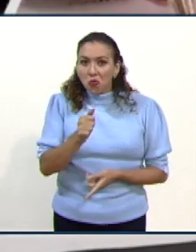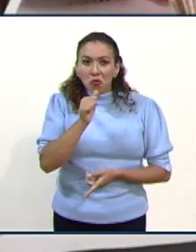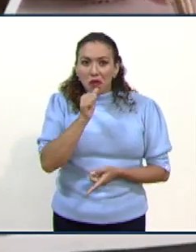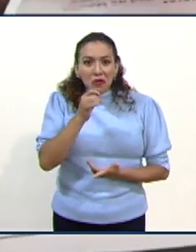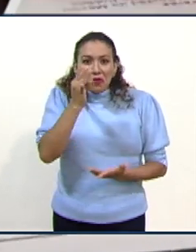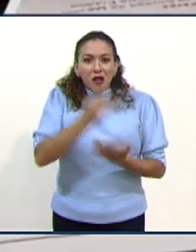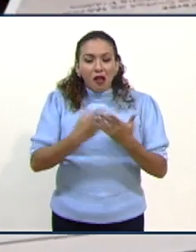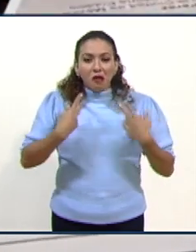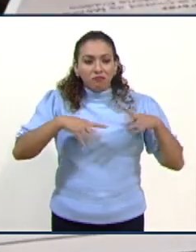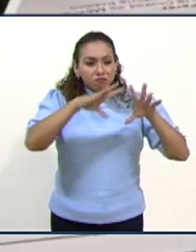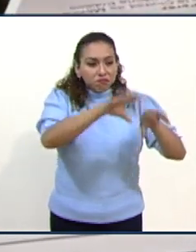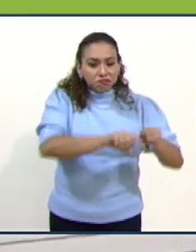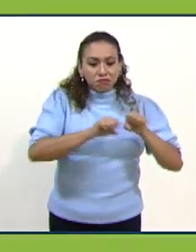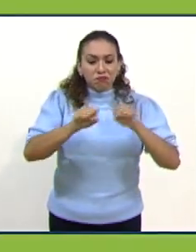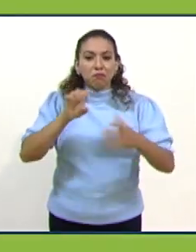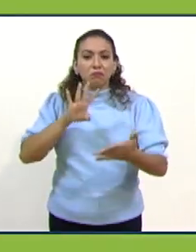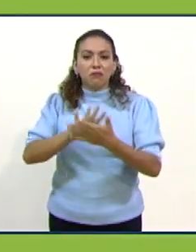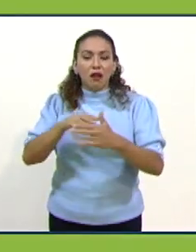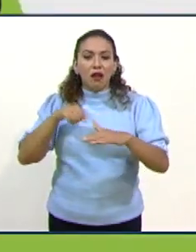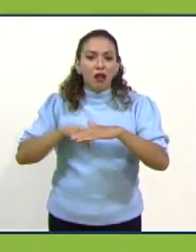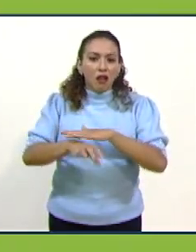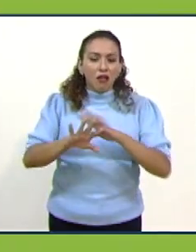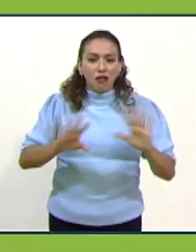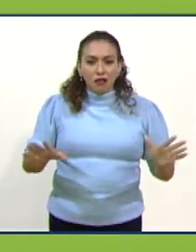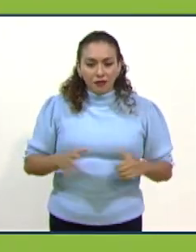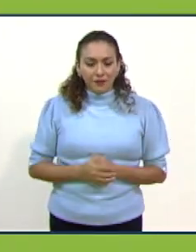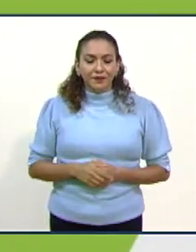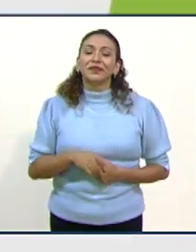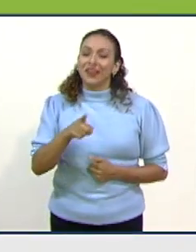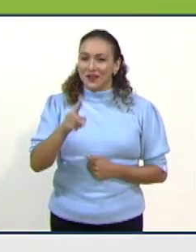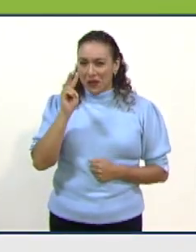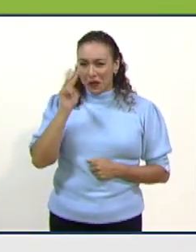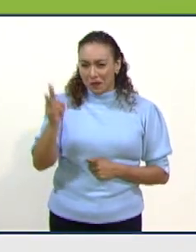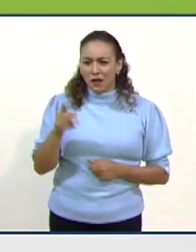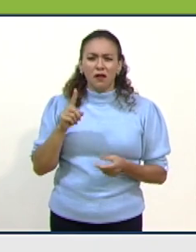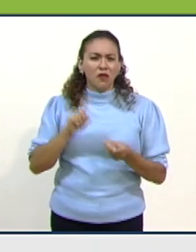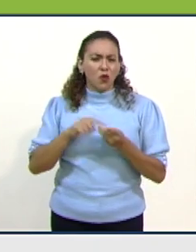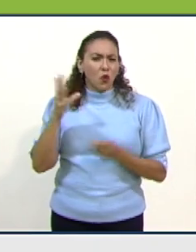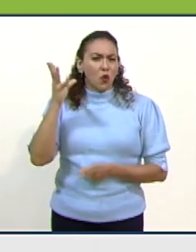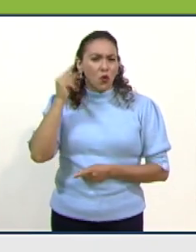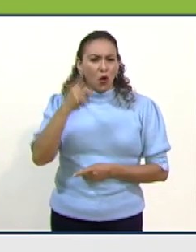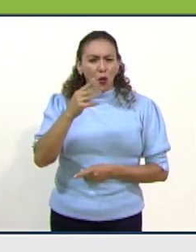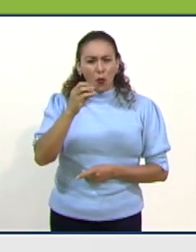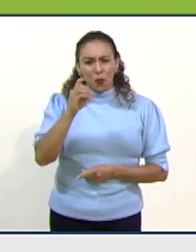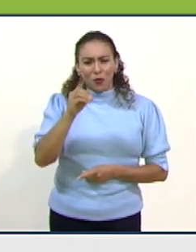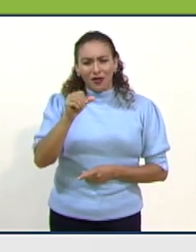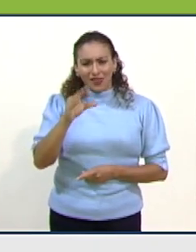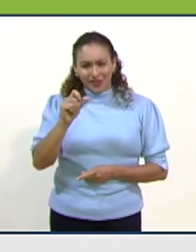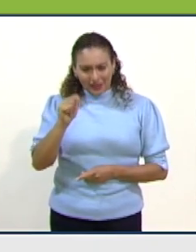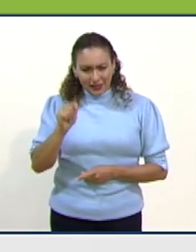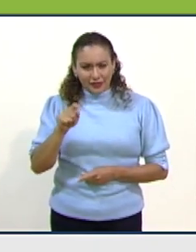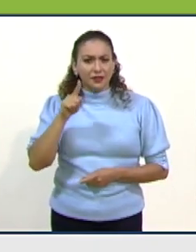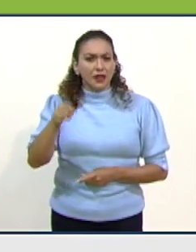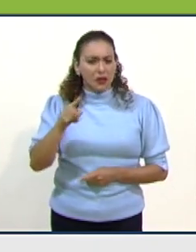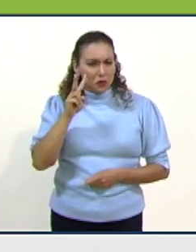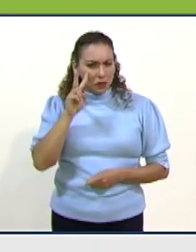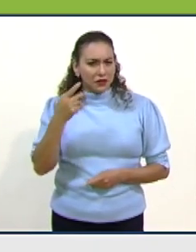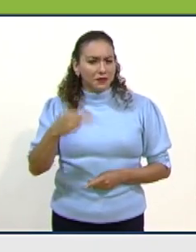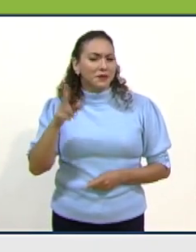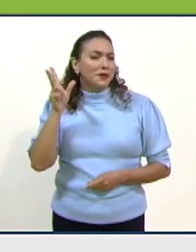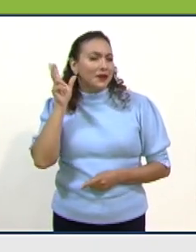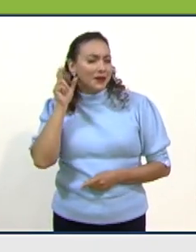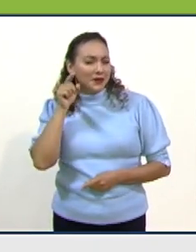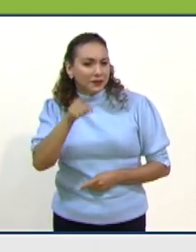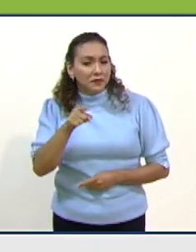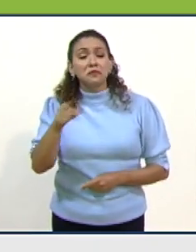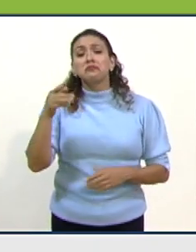abordado por expertos en materia penal en el nuevo episodio del podcast del Consejo de la Judicatura Federal, Te Escuchamos, que ya se